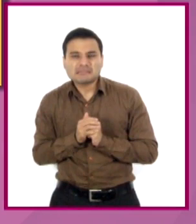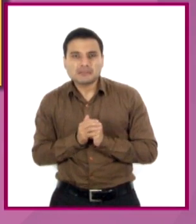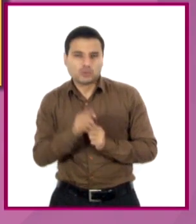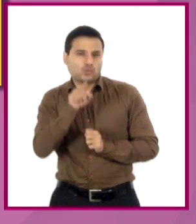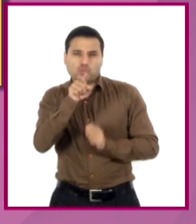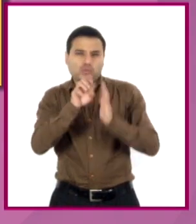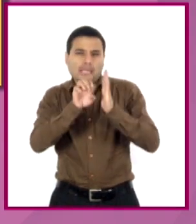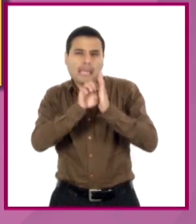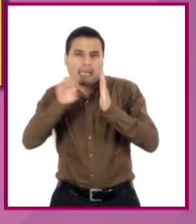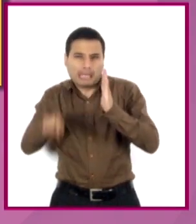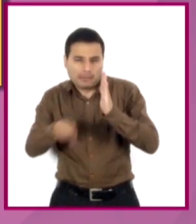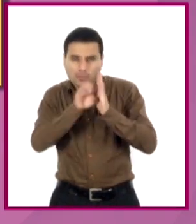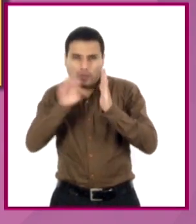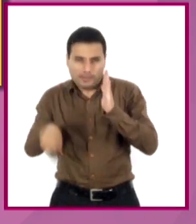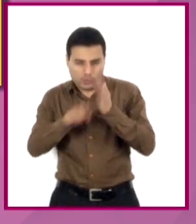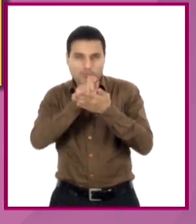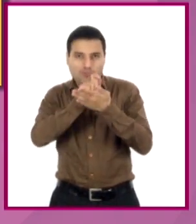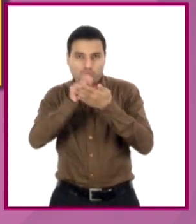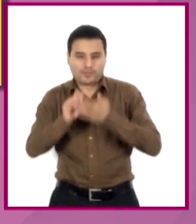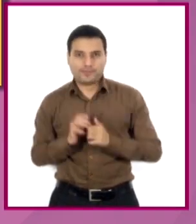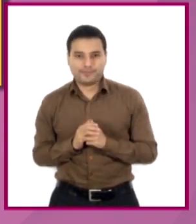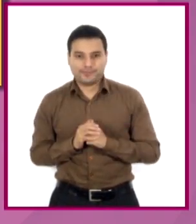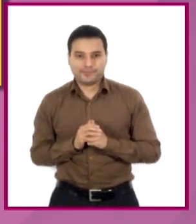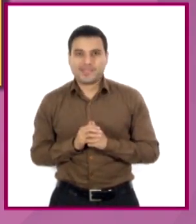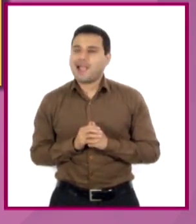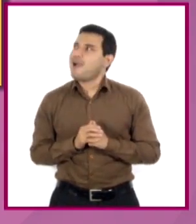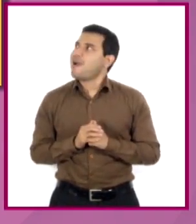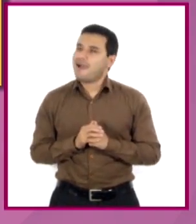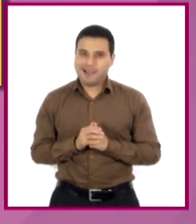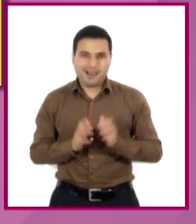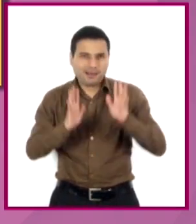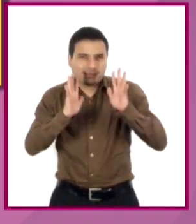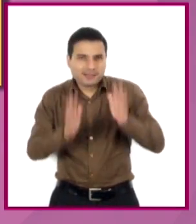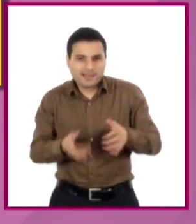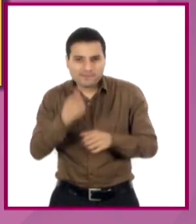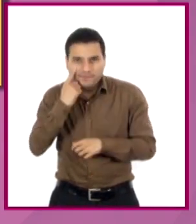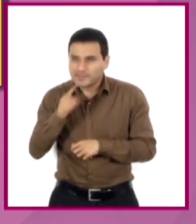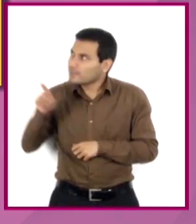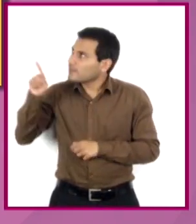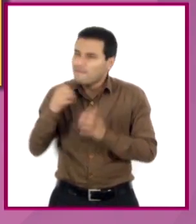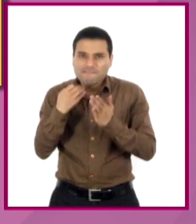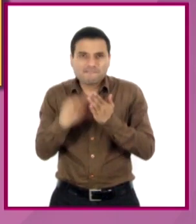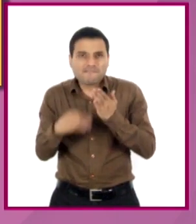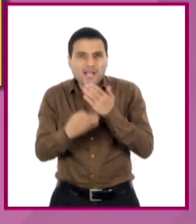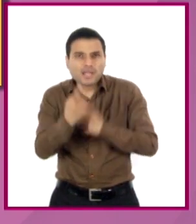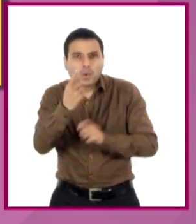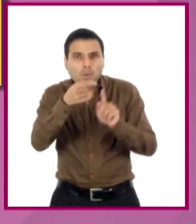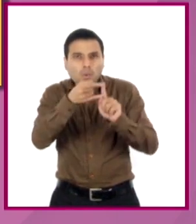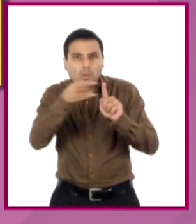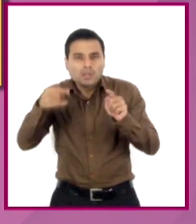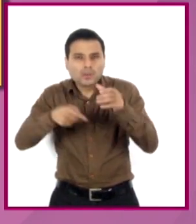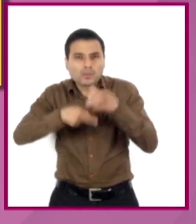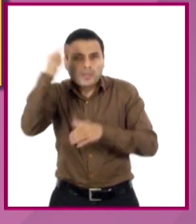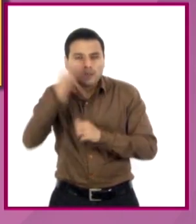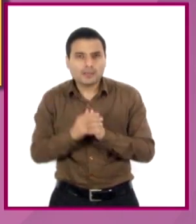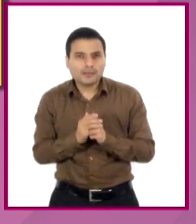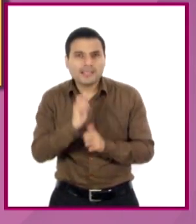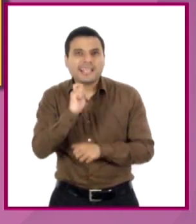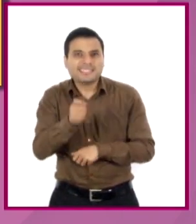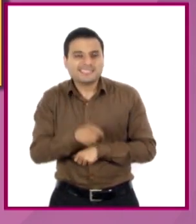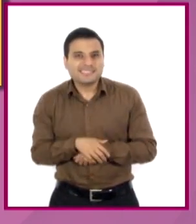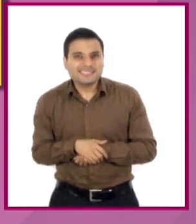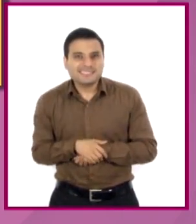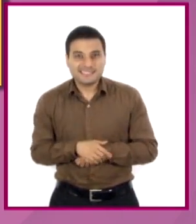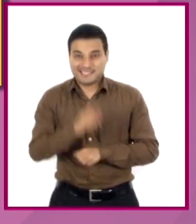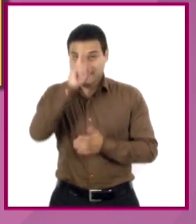propios ejemplos. Veo que dejaste el espacio para un tercer tipo de decimal infinito. Me imagino que te refieres